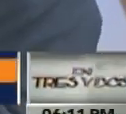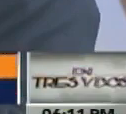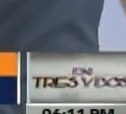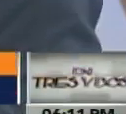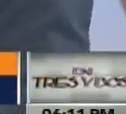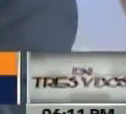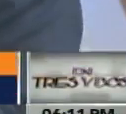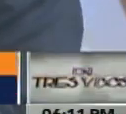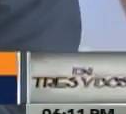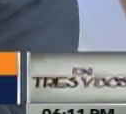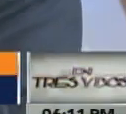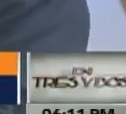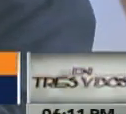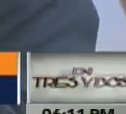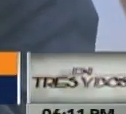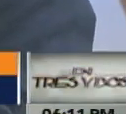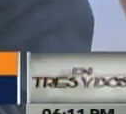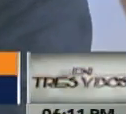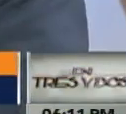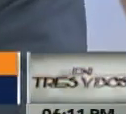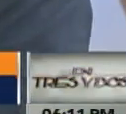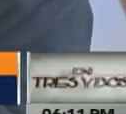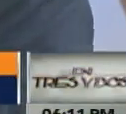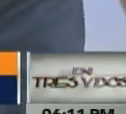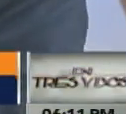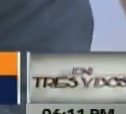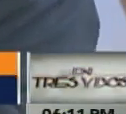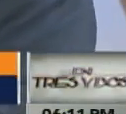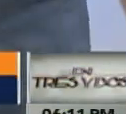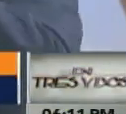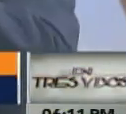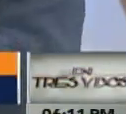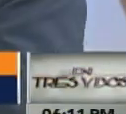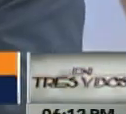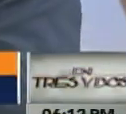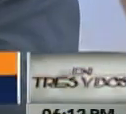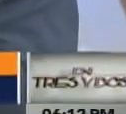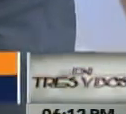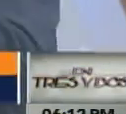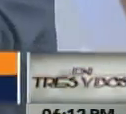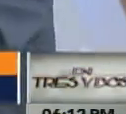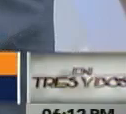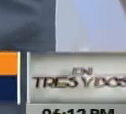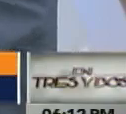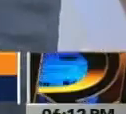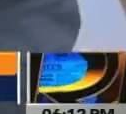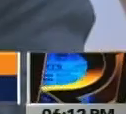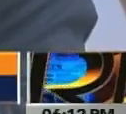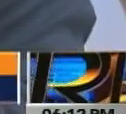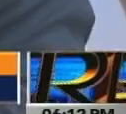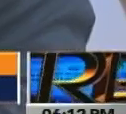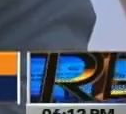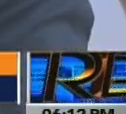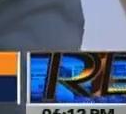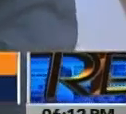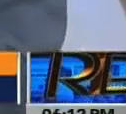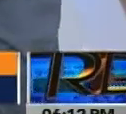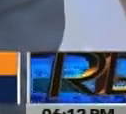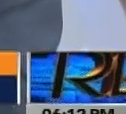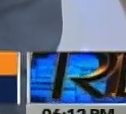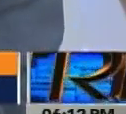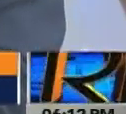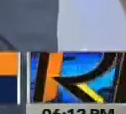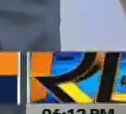¿no? Y eso demuestra que no hay realmente un liderazgo ni serio ni responsable, y tiene mucha razón la señora que comenta sobre